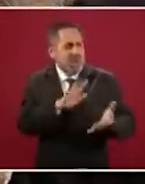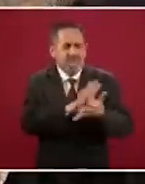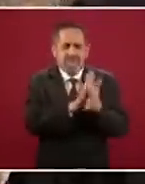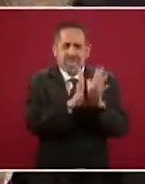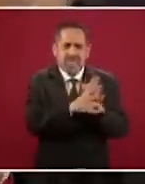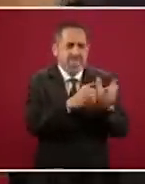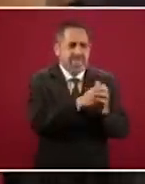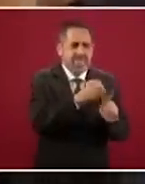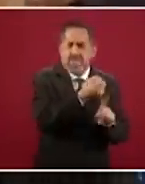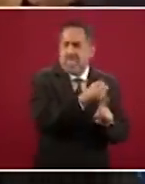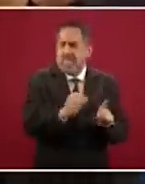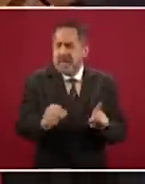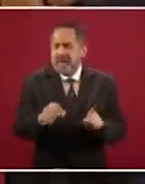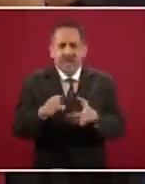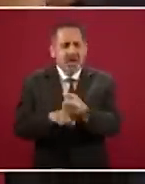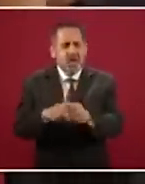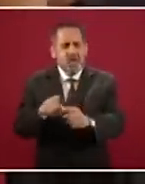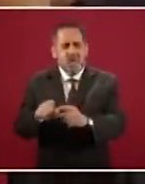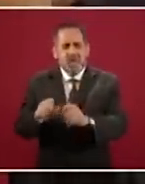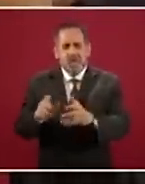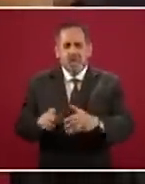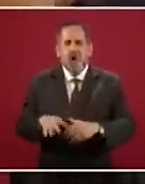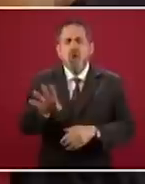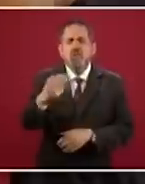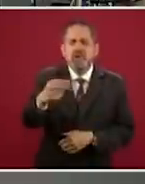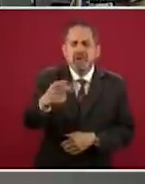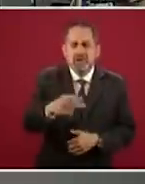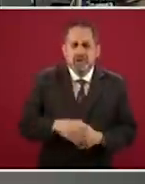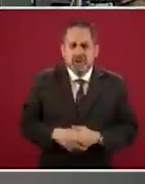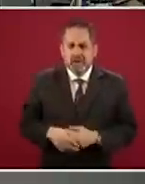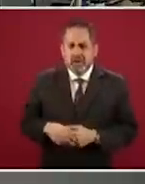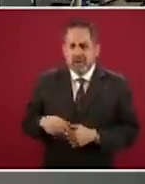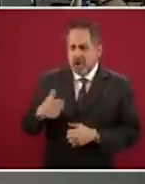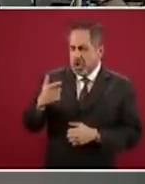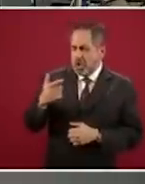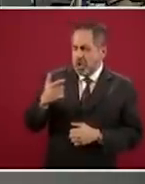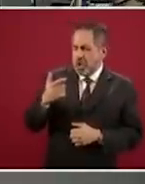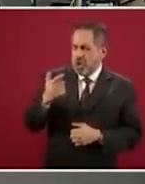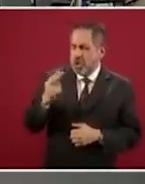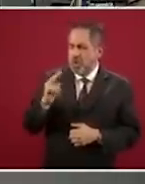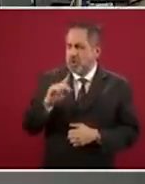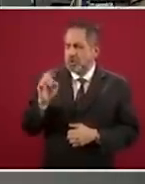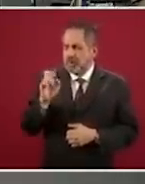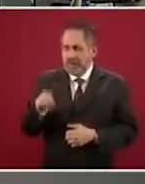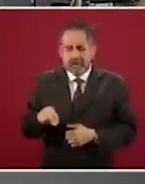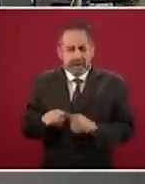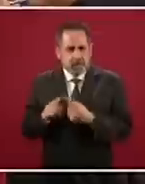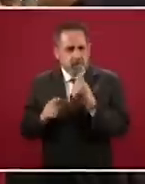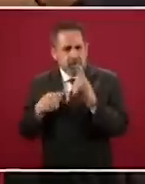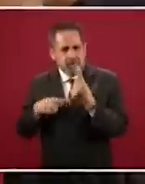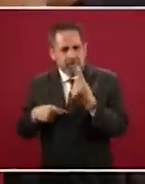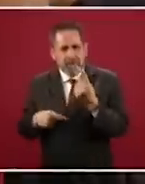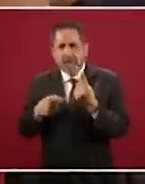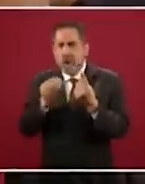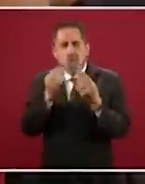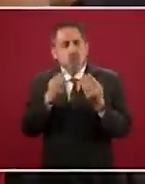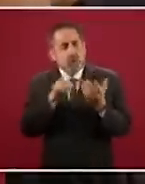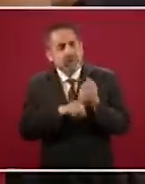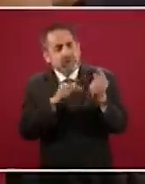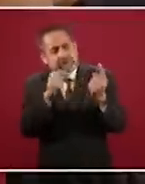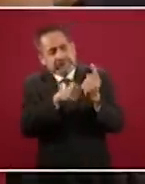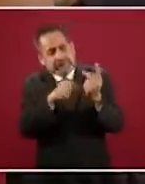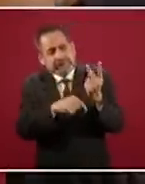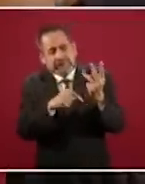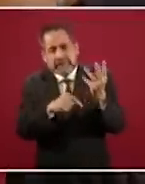esto? Está bien, es ¿cómo una. ¿Cómo se llama la señora? Yuli Guzmán, es una persona, pero hay muchas